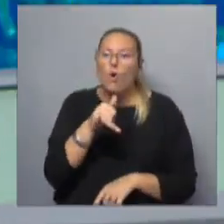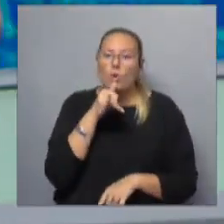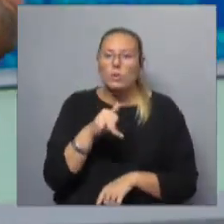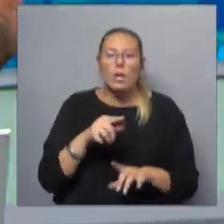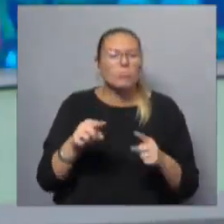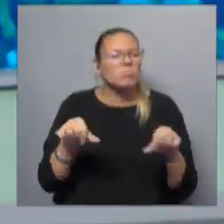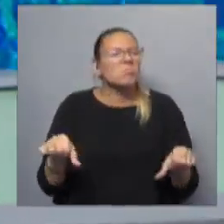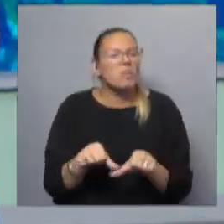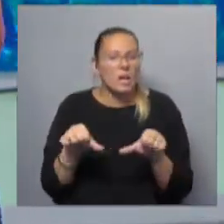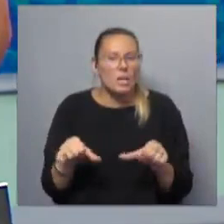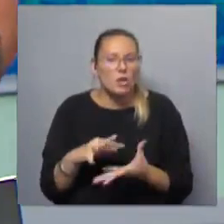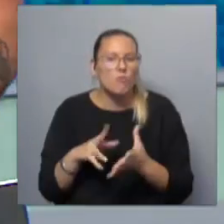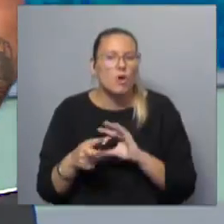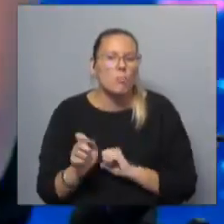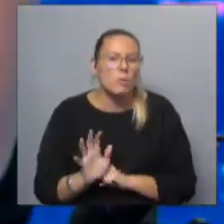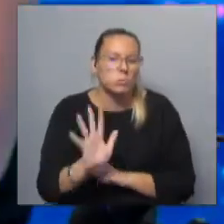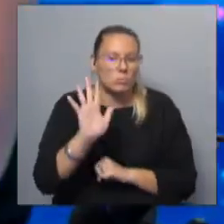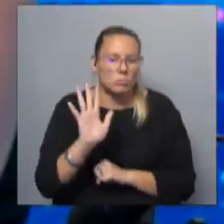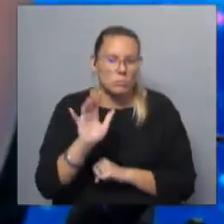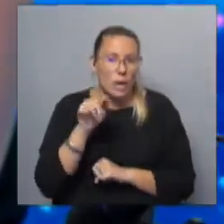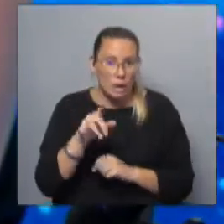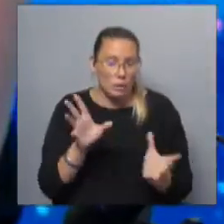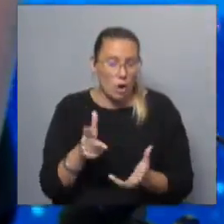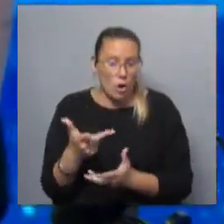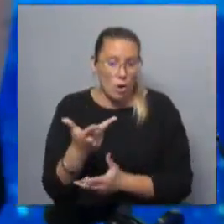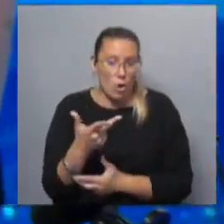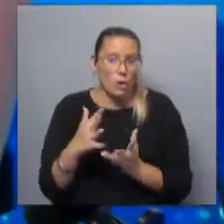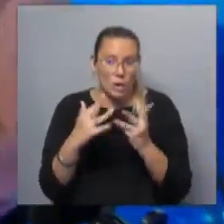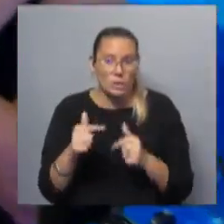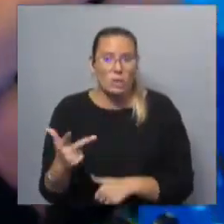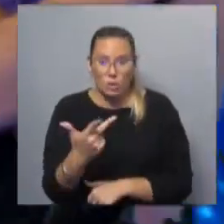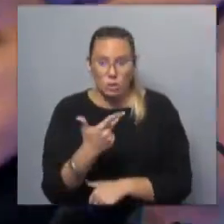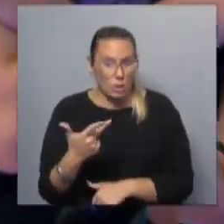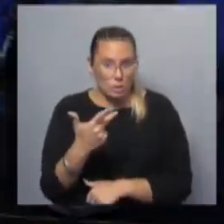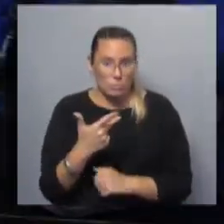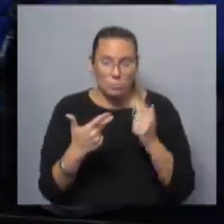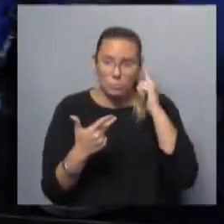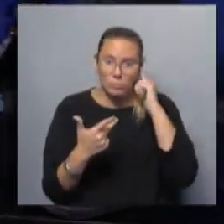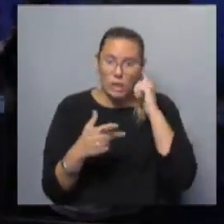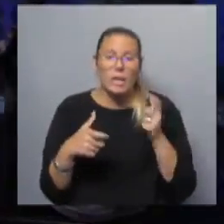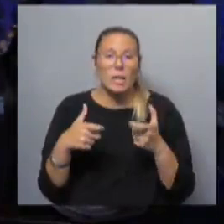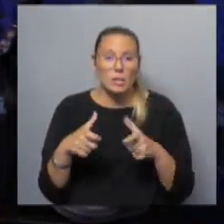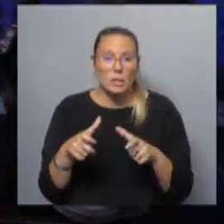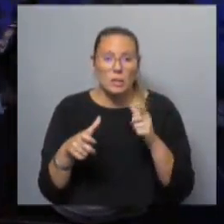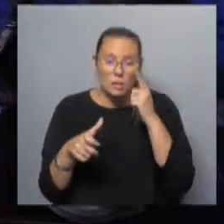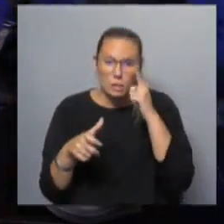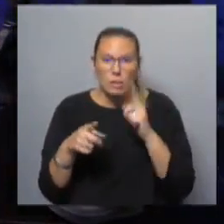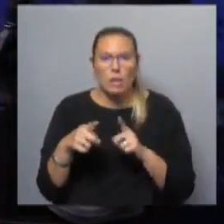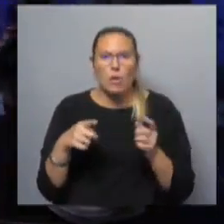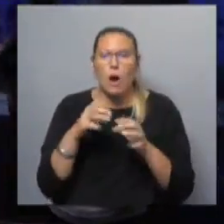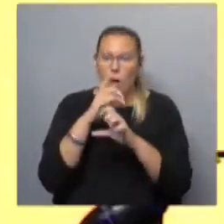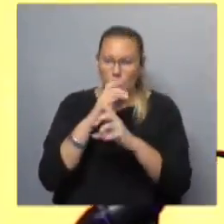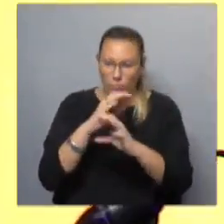que hacen. Porque estamos claro que esta es la formación. Sí, esta es la formación. En el disco hay unas